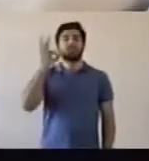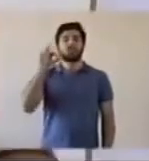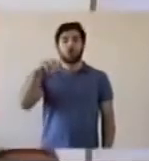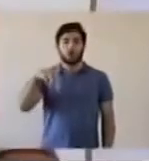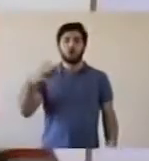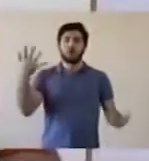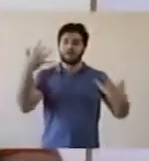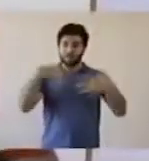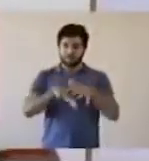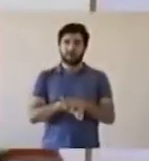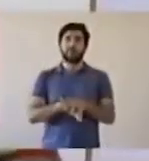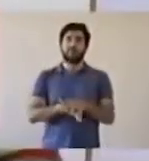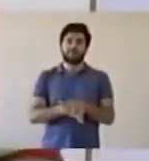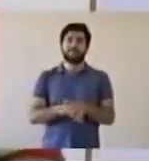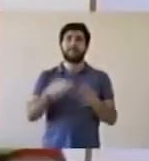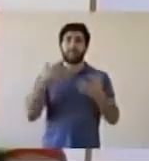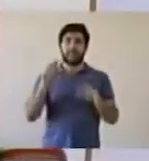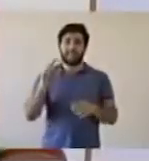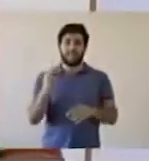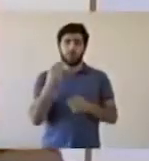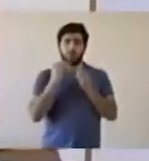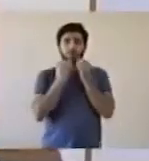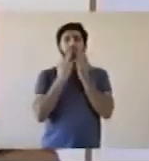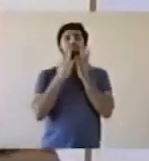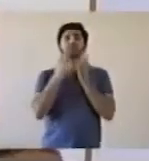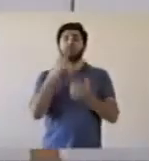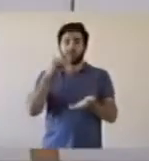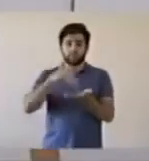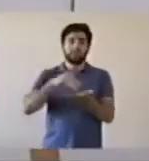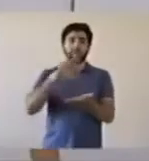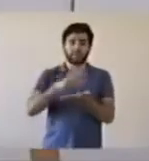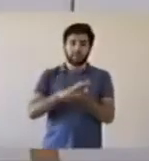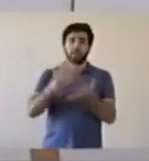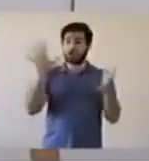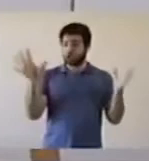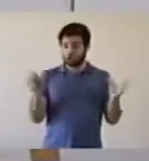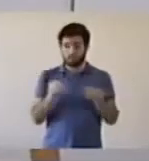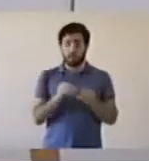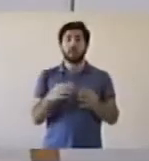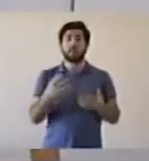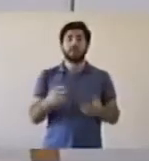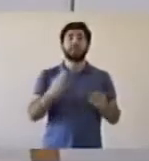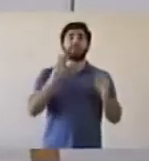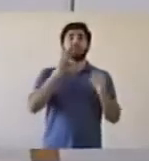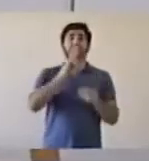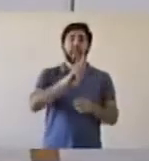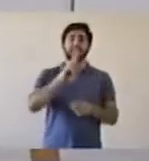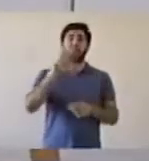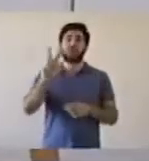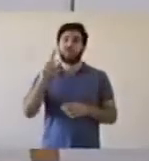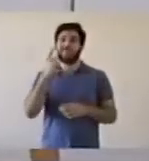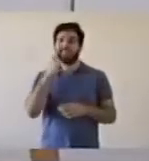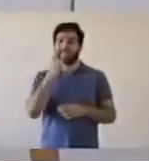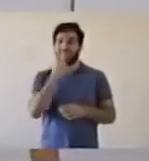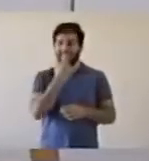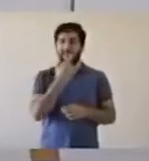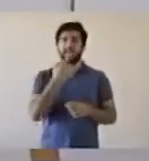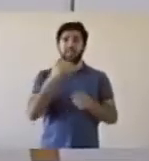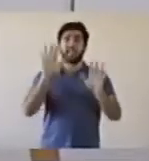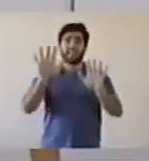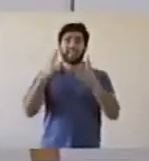años. Posteriormente aparece la dentición secundaria o permanente. Son 32 dientes, 16 arriba y 16